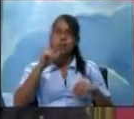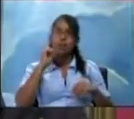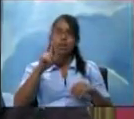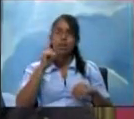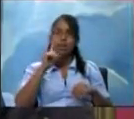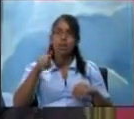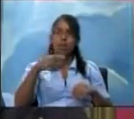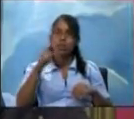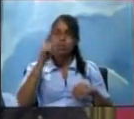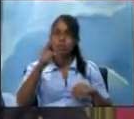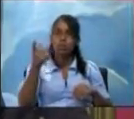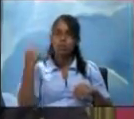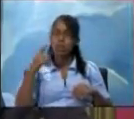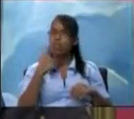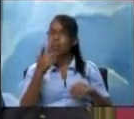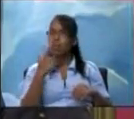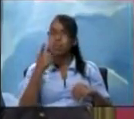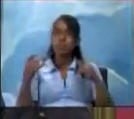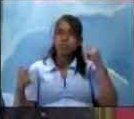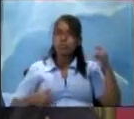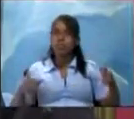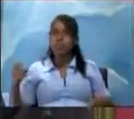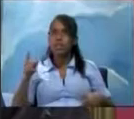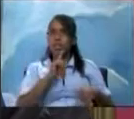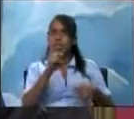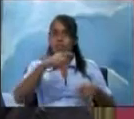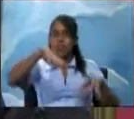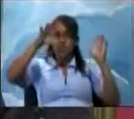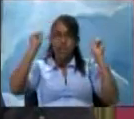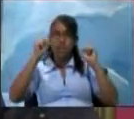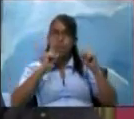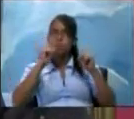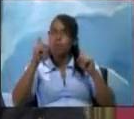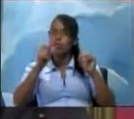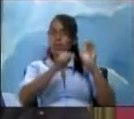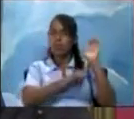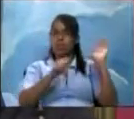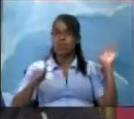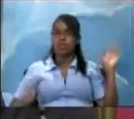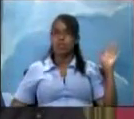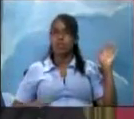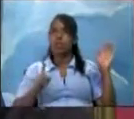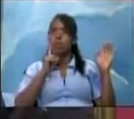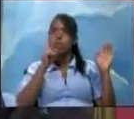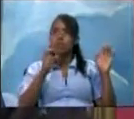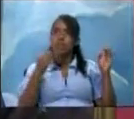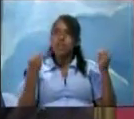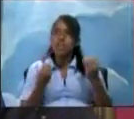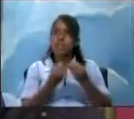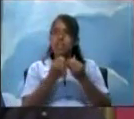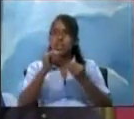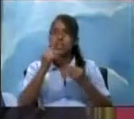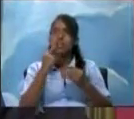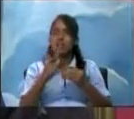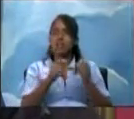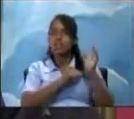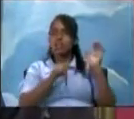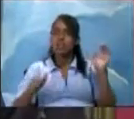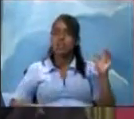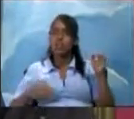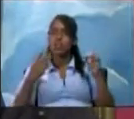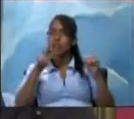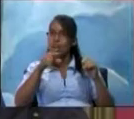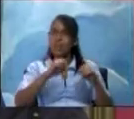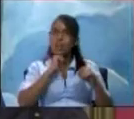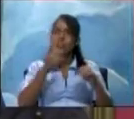engañados. Cuando usted tenga alguna inquietud que no entienda, pregúntele al Señor. Pregúntele, acérquese y le diga, Señor, ¿qué